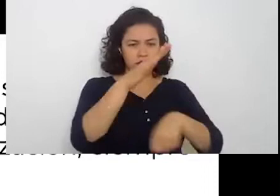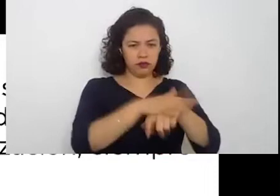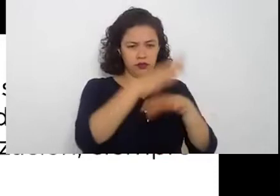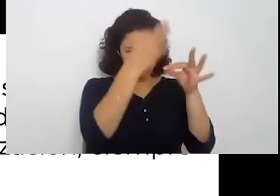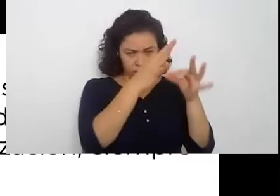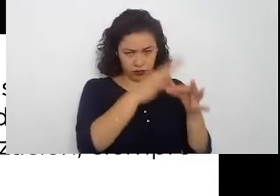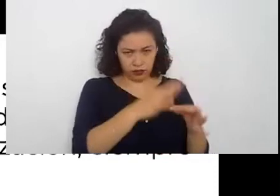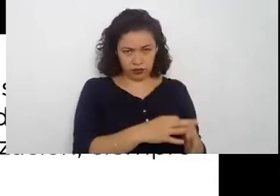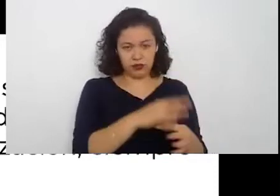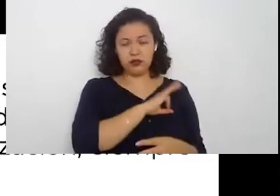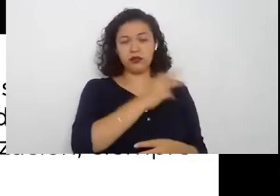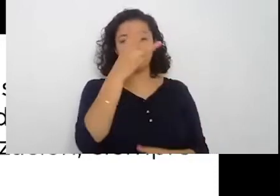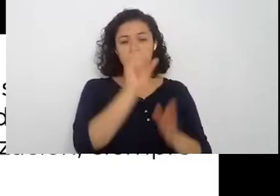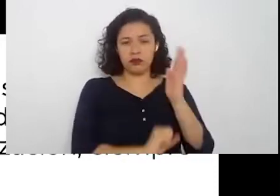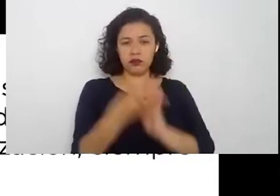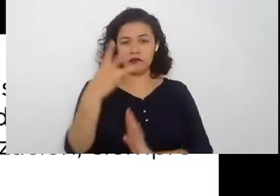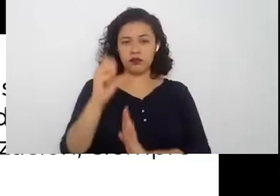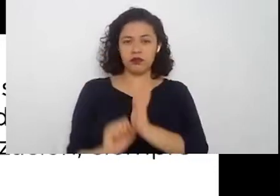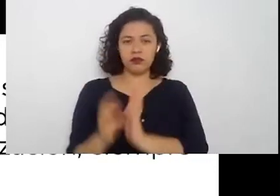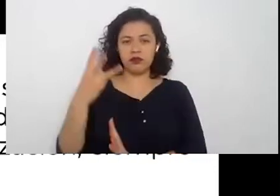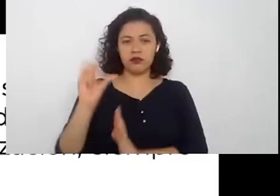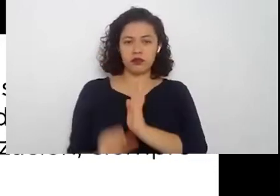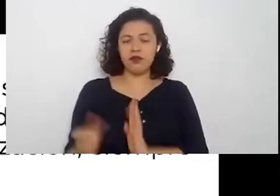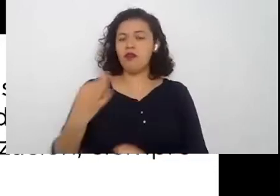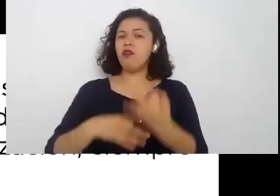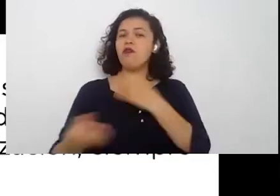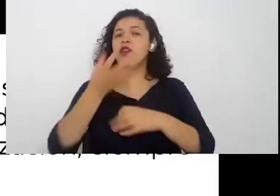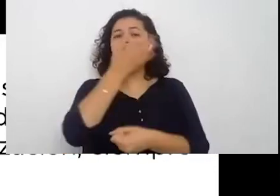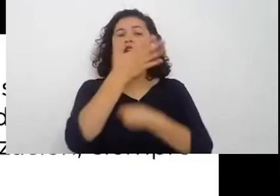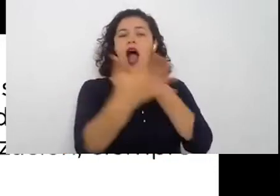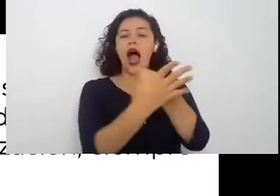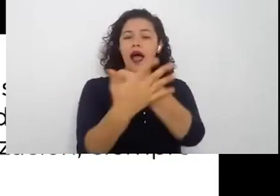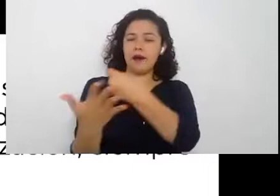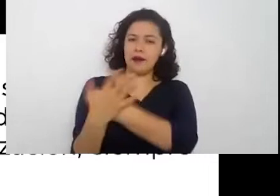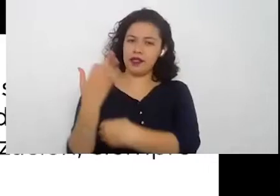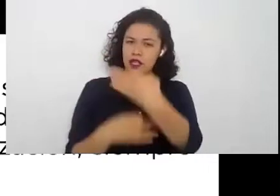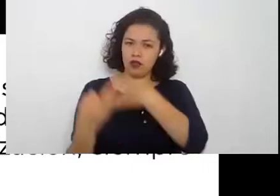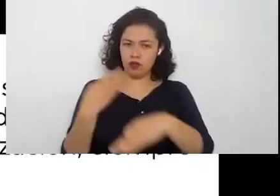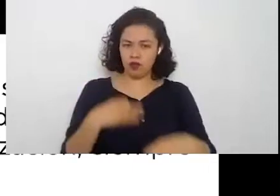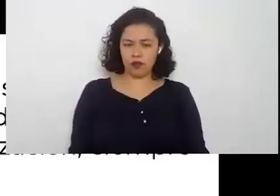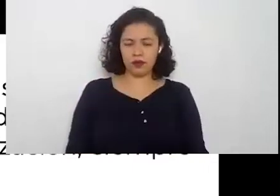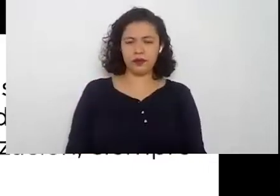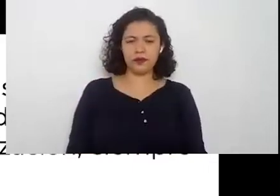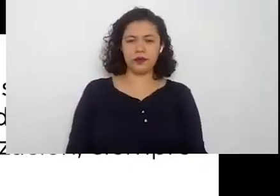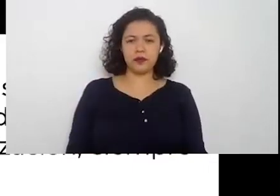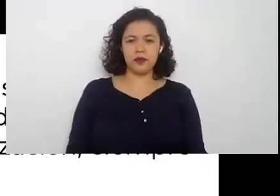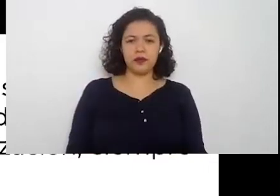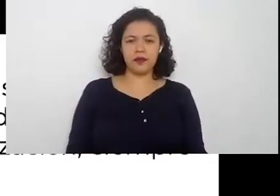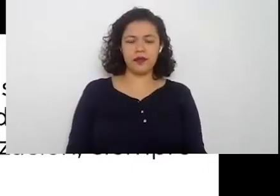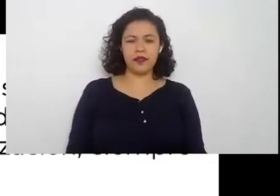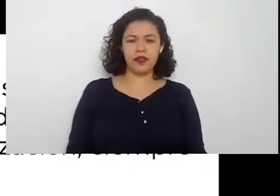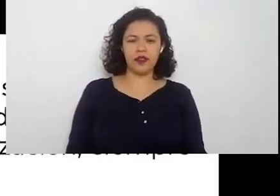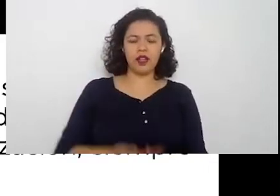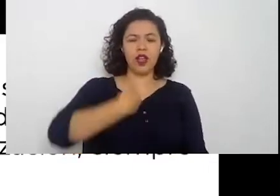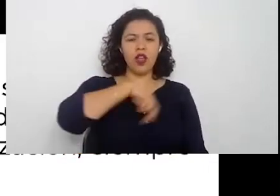ser trimestrales, todo se los va a avisar a través del buzón tributario. Entonces, nuestro buzón tributario debe tener una